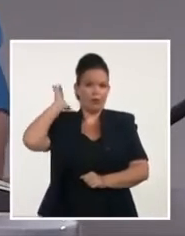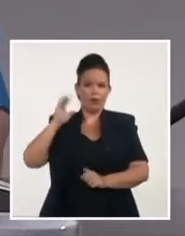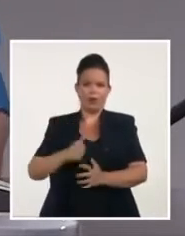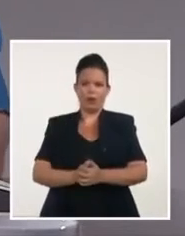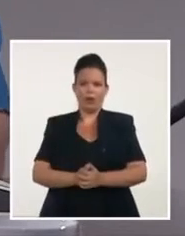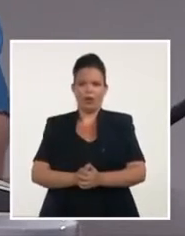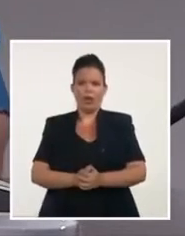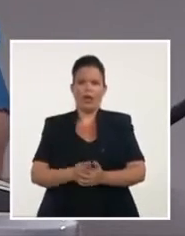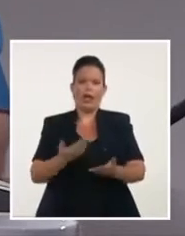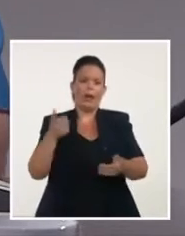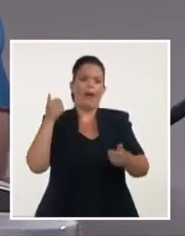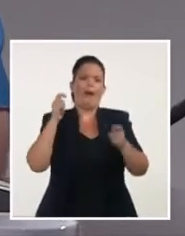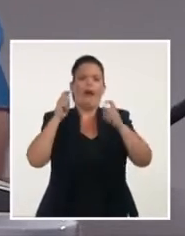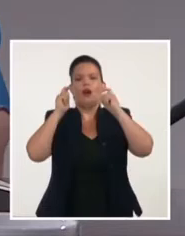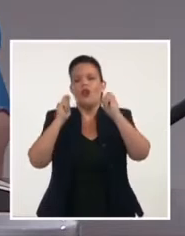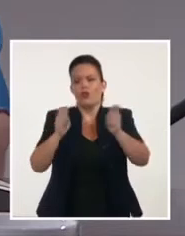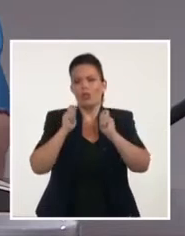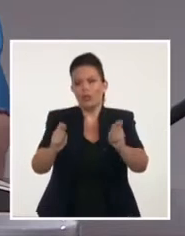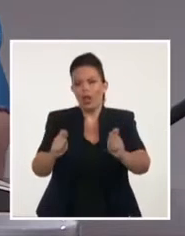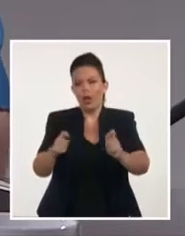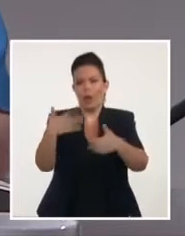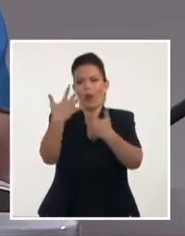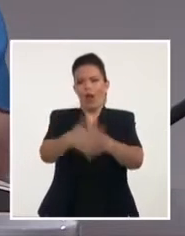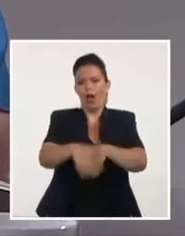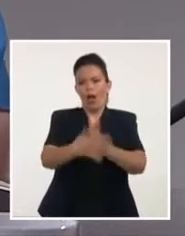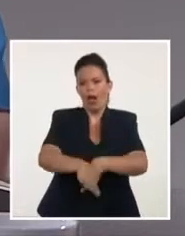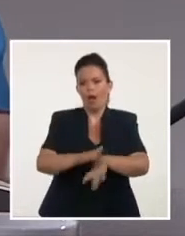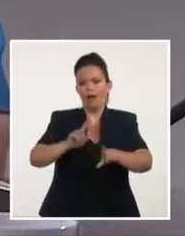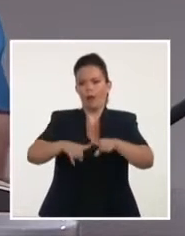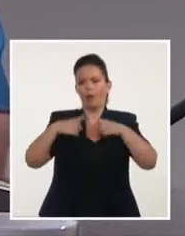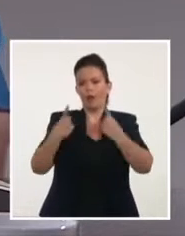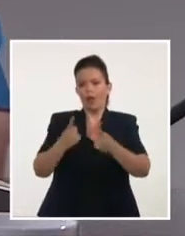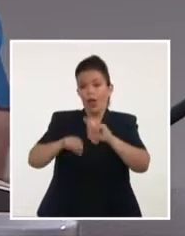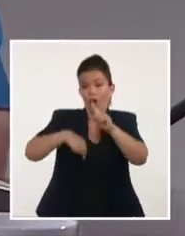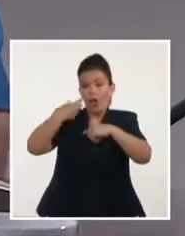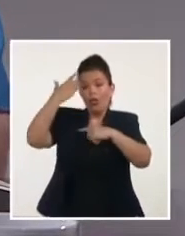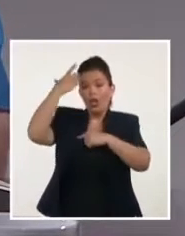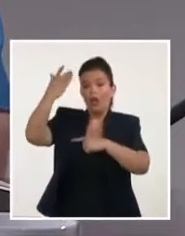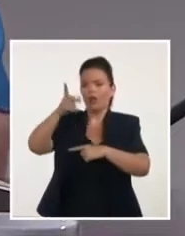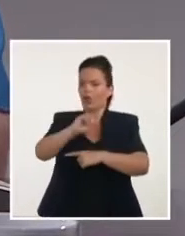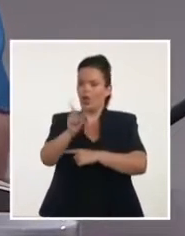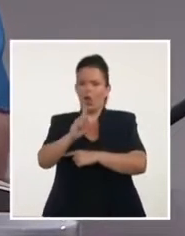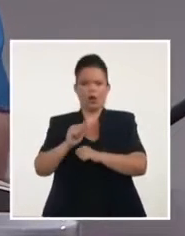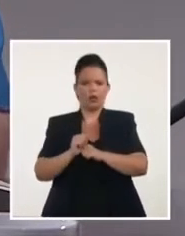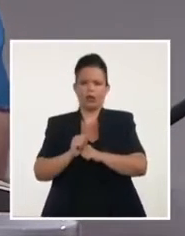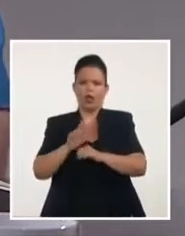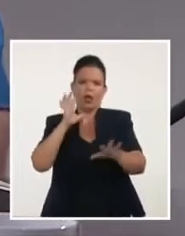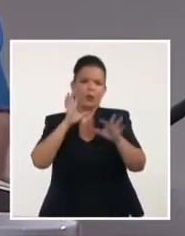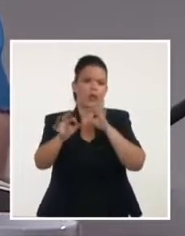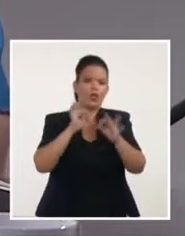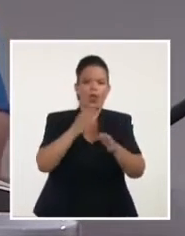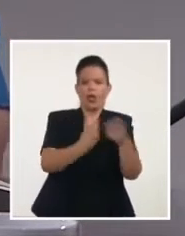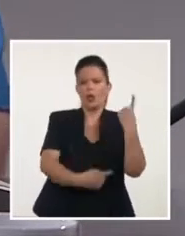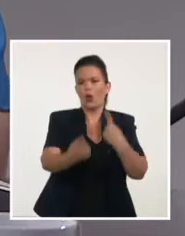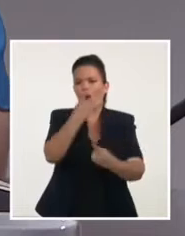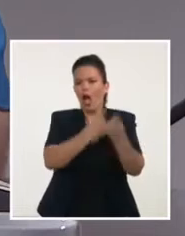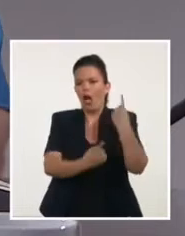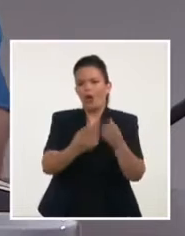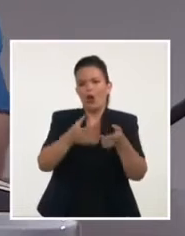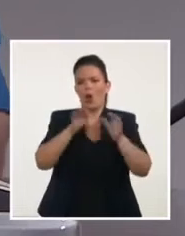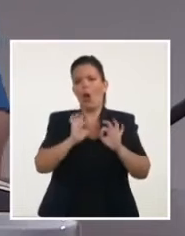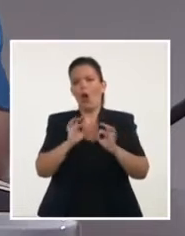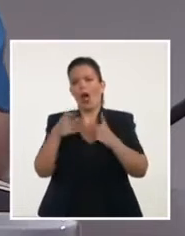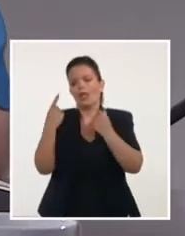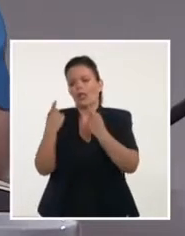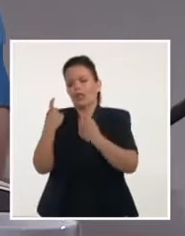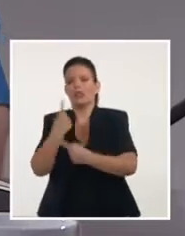algo, o porque protegían las ballenas, o porque estaban defendiendo el orgullo sobre el tema de la